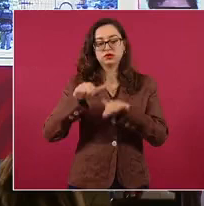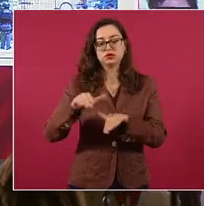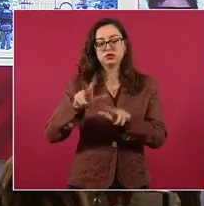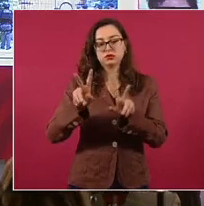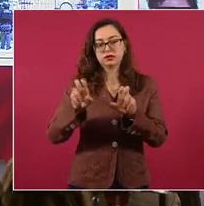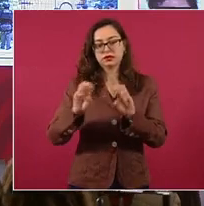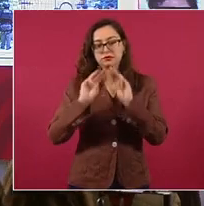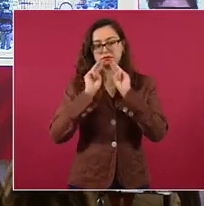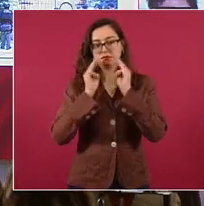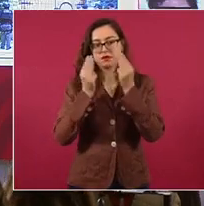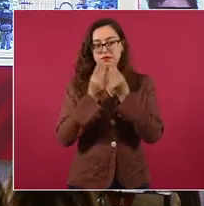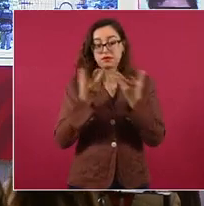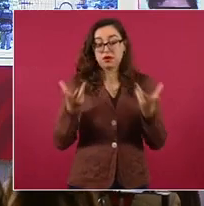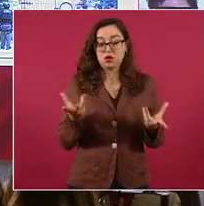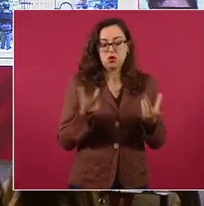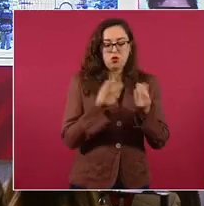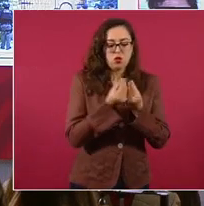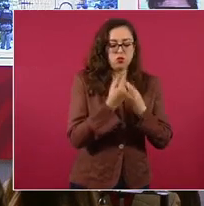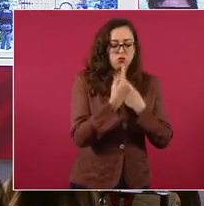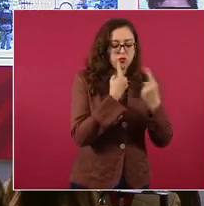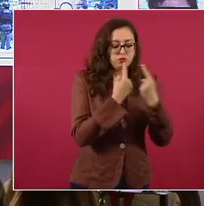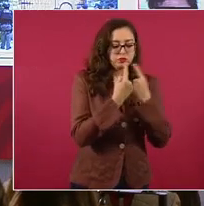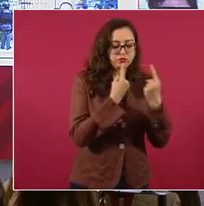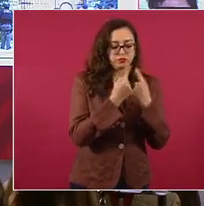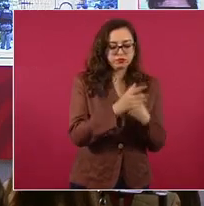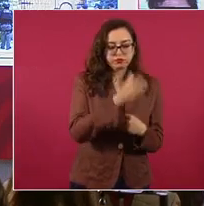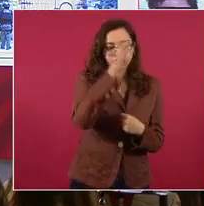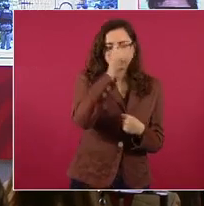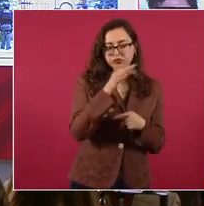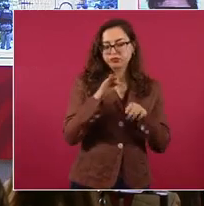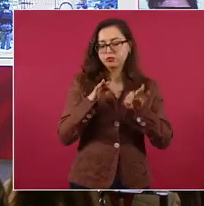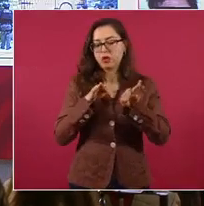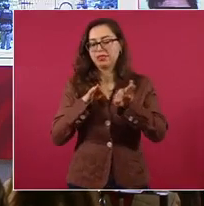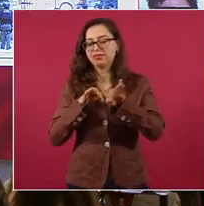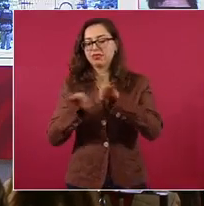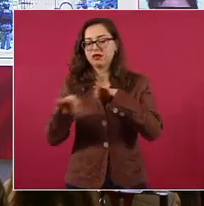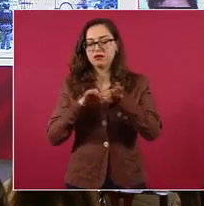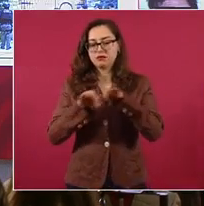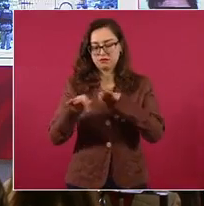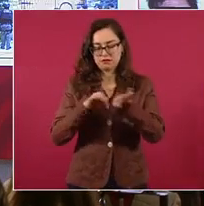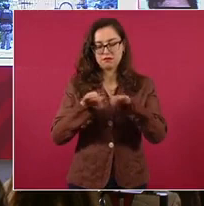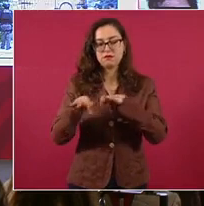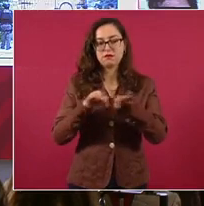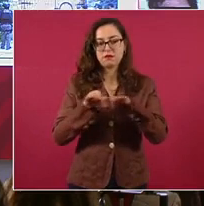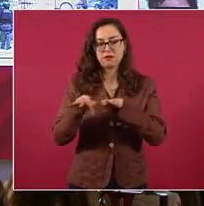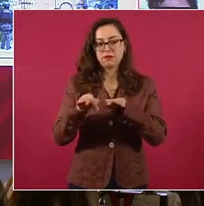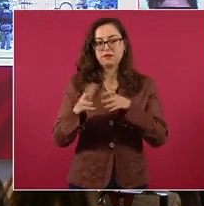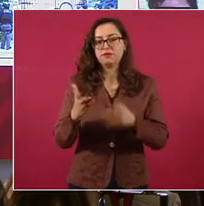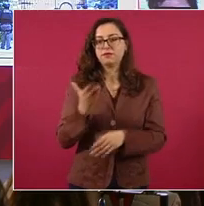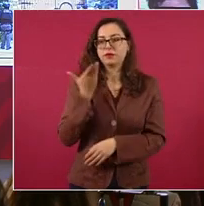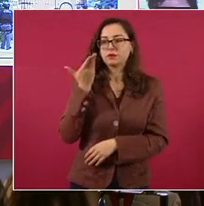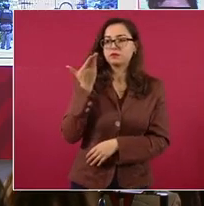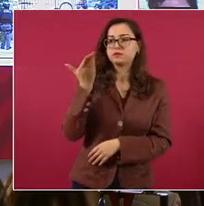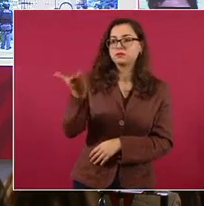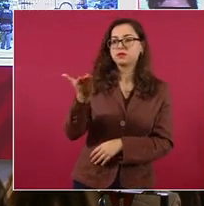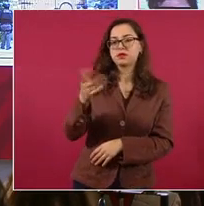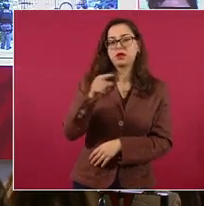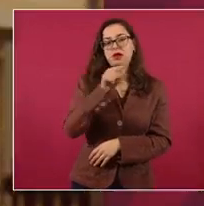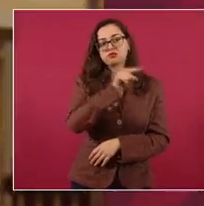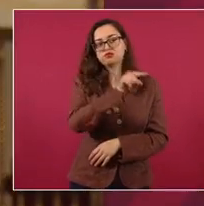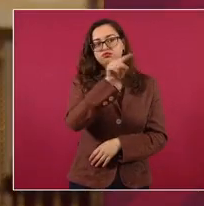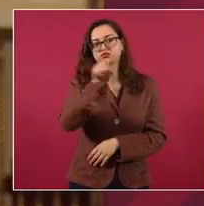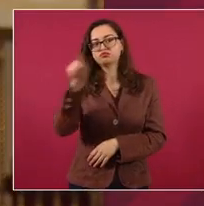Organizada, se está llevando a cabo un trabajo interinstitucional y en tal virtud se solicitaron 5 órdenes de cateo